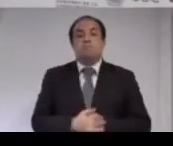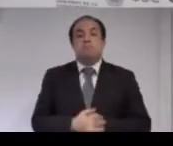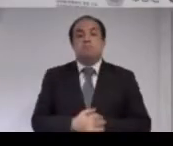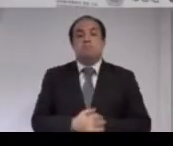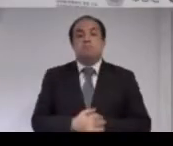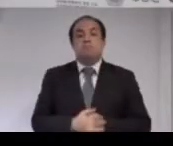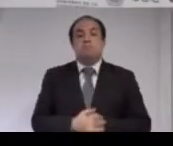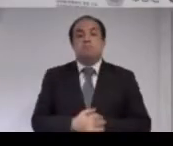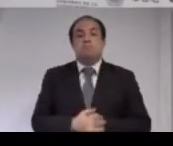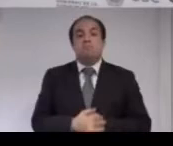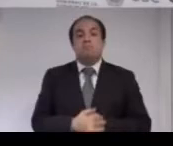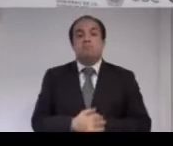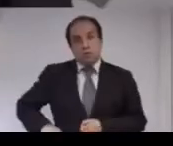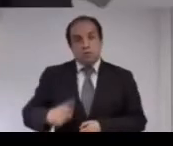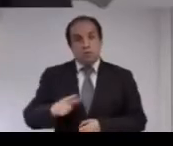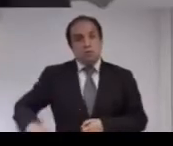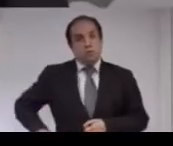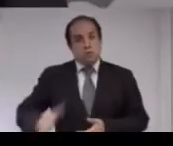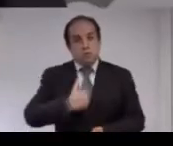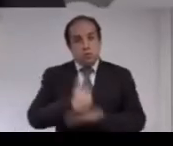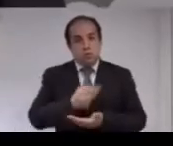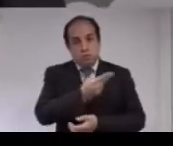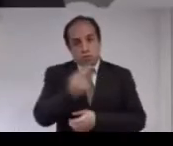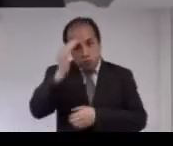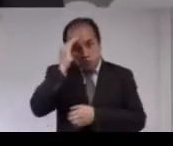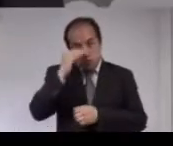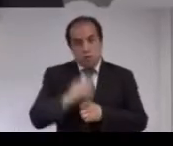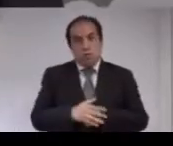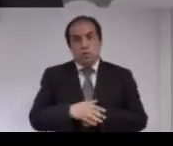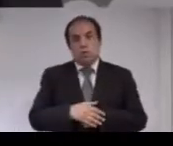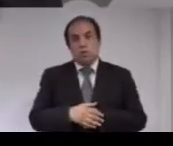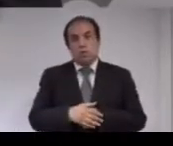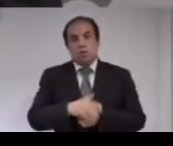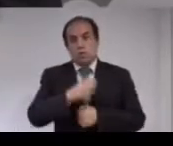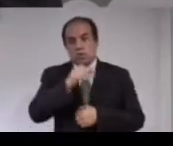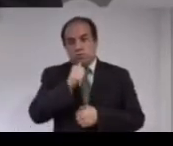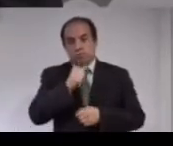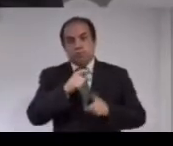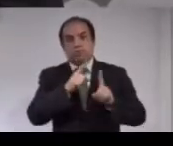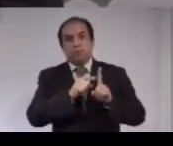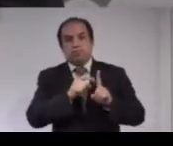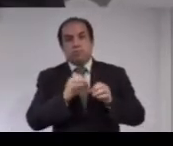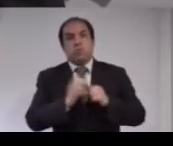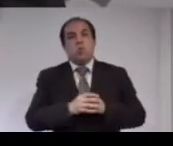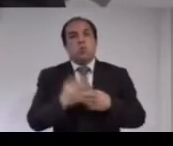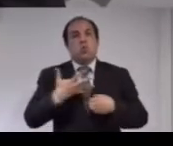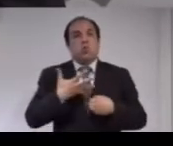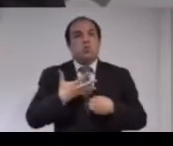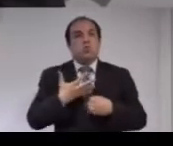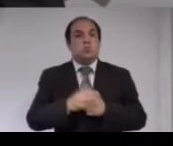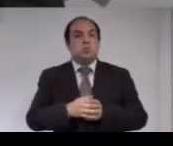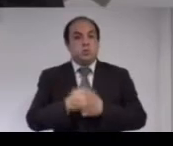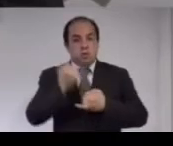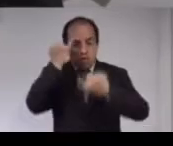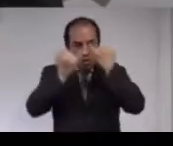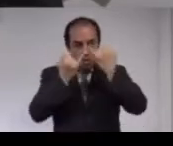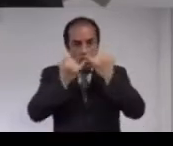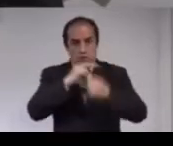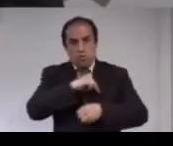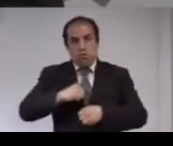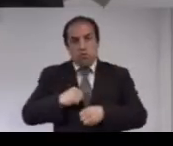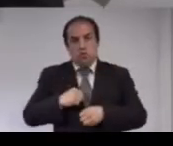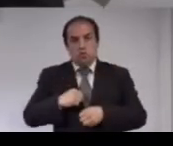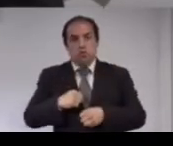Ha sido el interés del gobierno de la ciudad, como ustedes conocen, que no se pueda criticar o que se pueda generar una idea de que